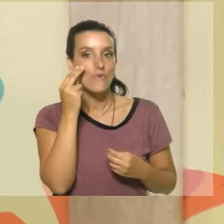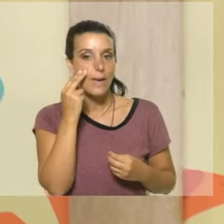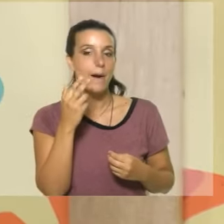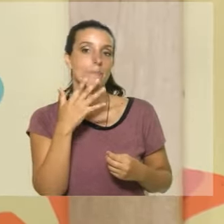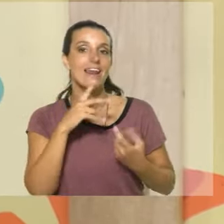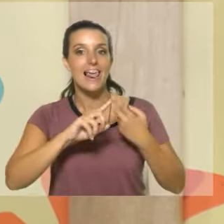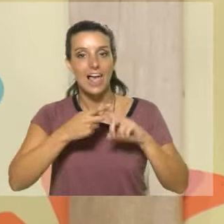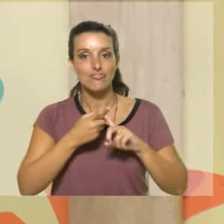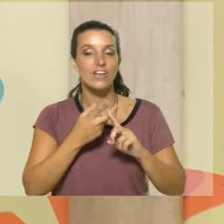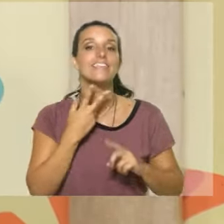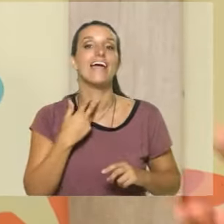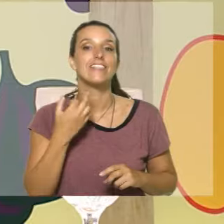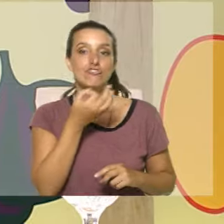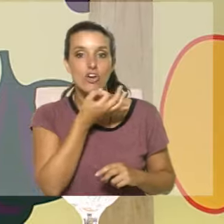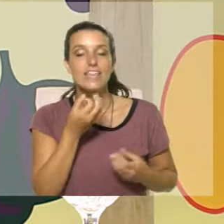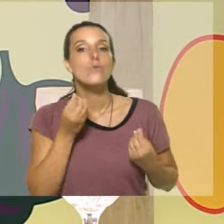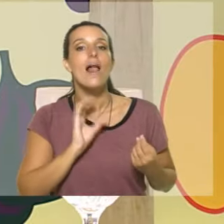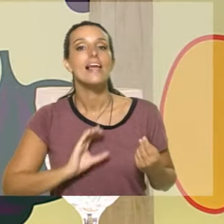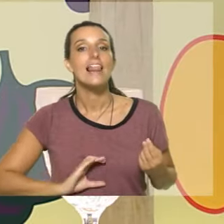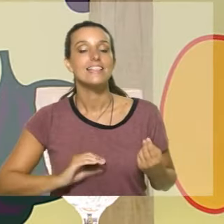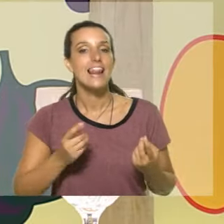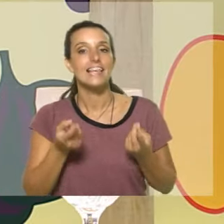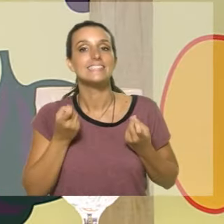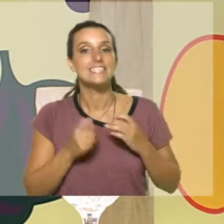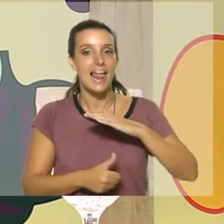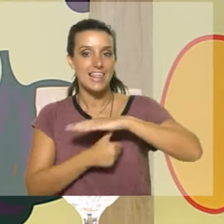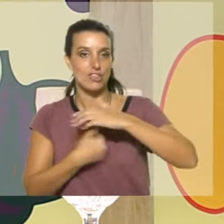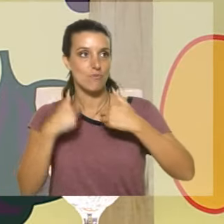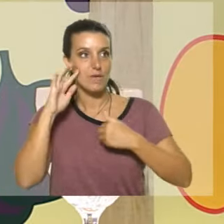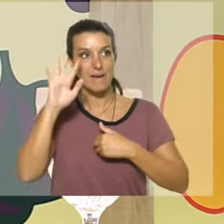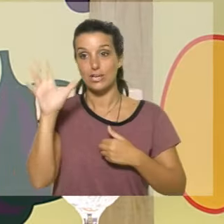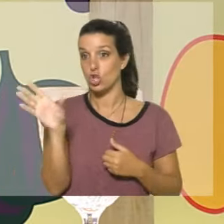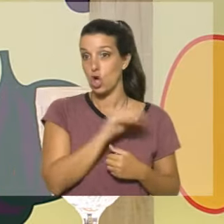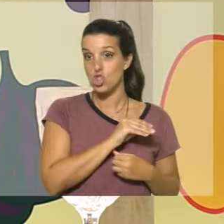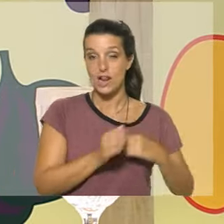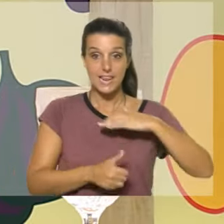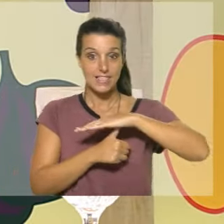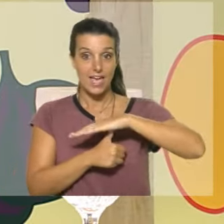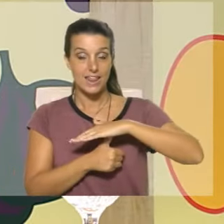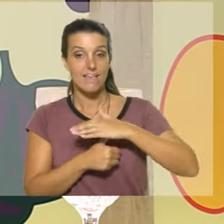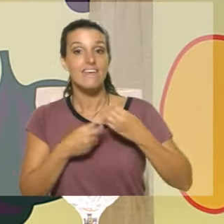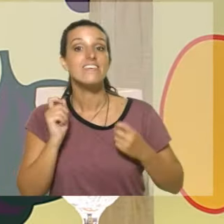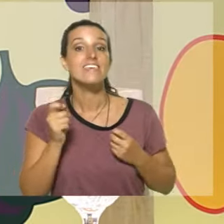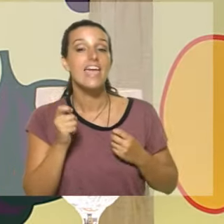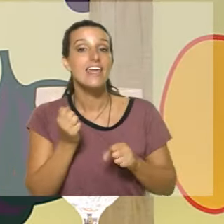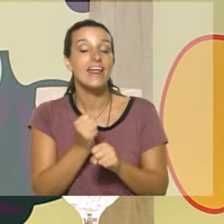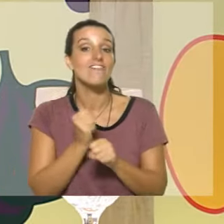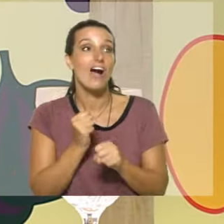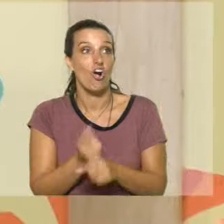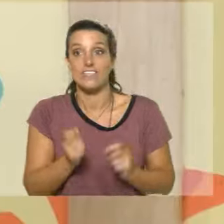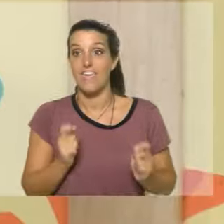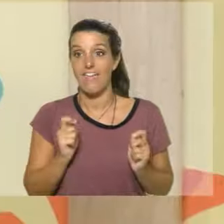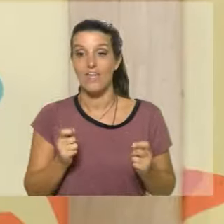las relaciones y las adicciones y Qué características tiene que tener un líder porque yo me imagino que si todos son líderes Quiénes hacen el